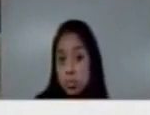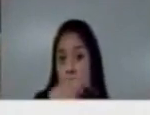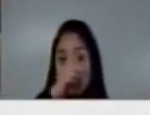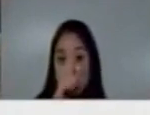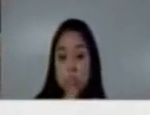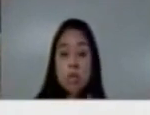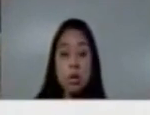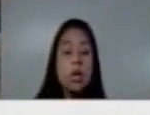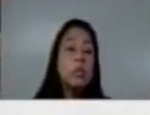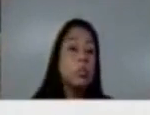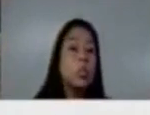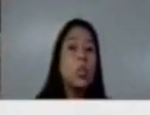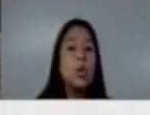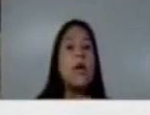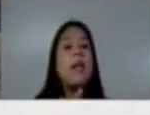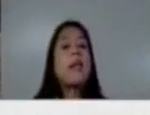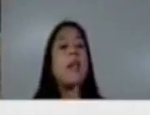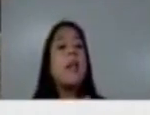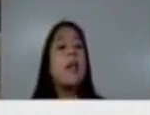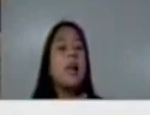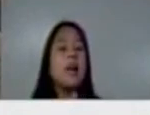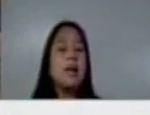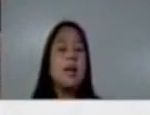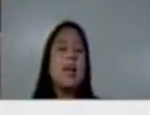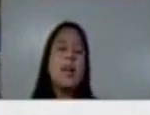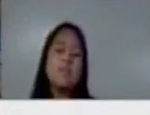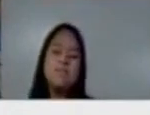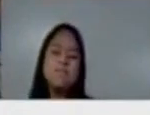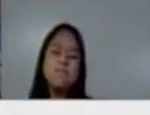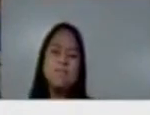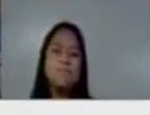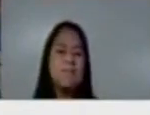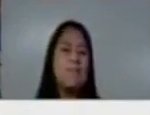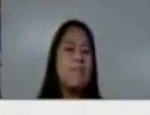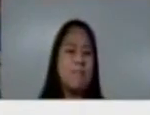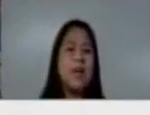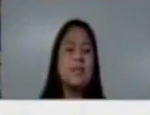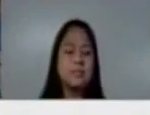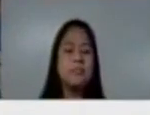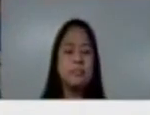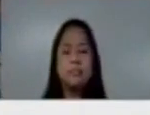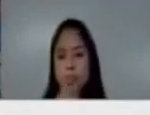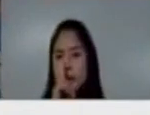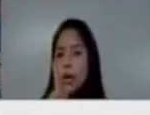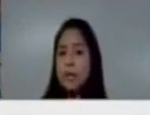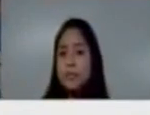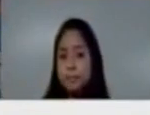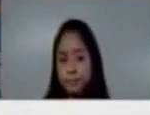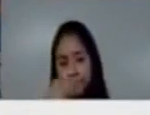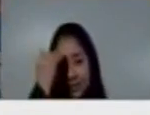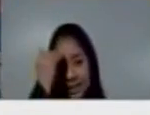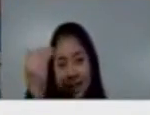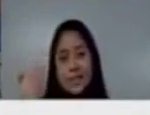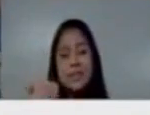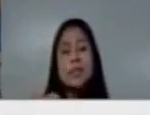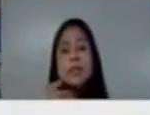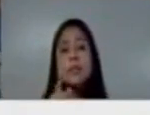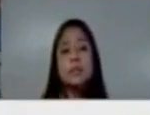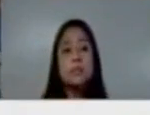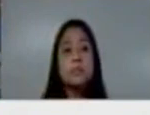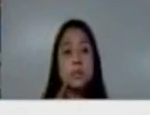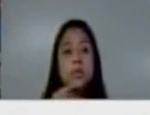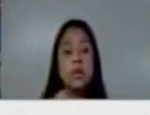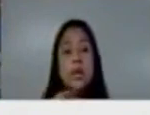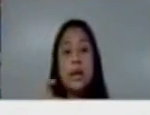hacer que las relaciones se estrechen aún más. Quiero también agradecerle el que el